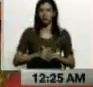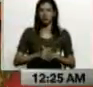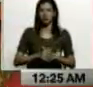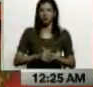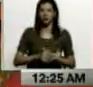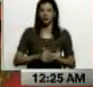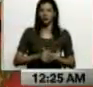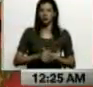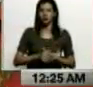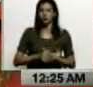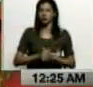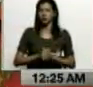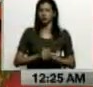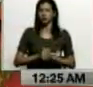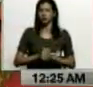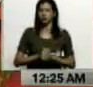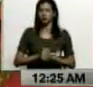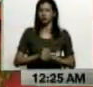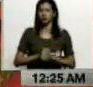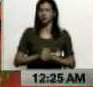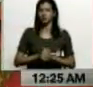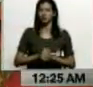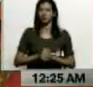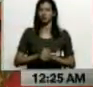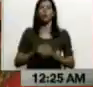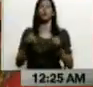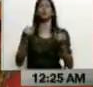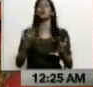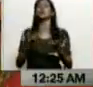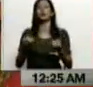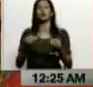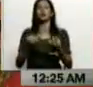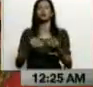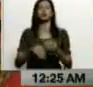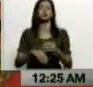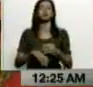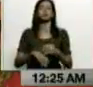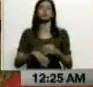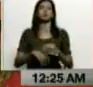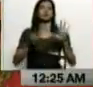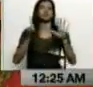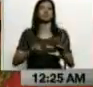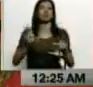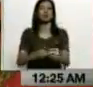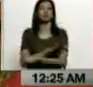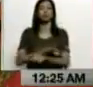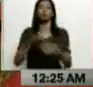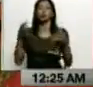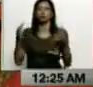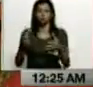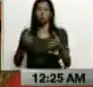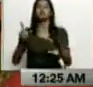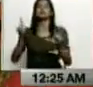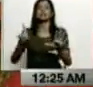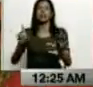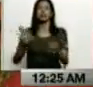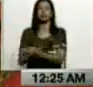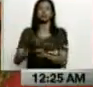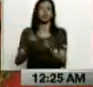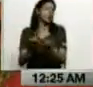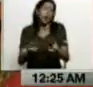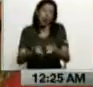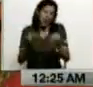lo que salieran Entonces ellos decía un sec un sec eran como Cuántas canciones tiene un sec como seis un se le toca el